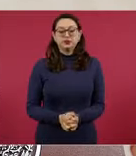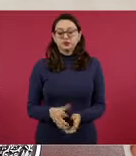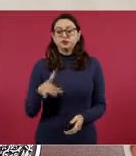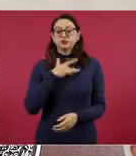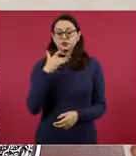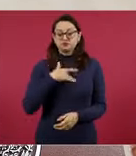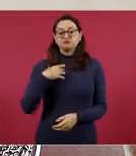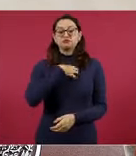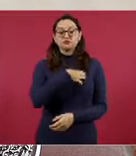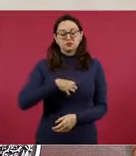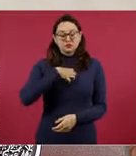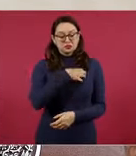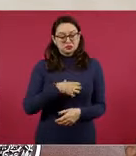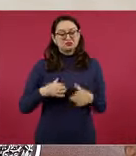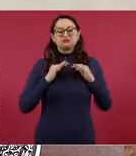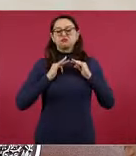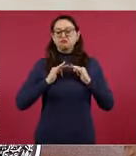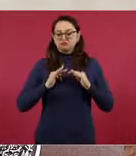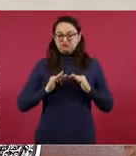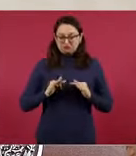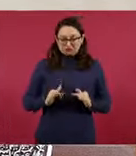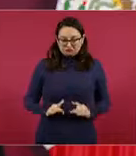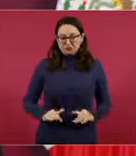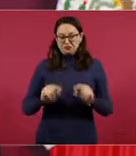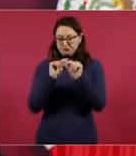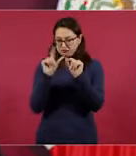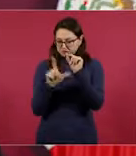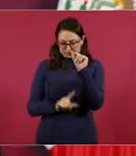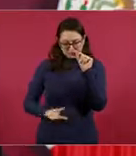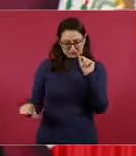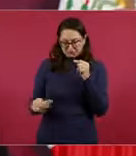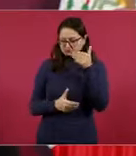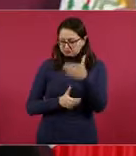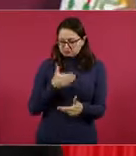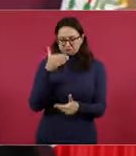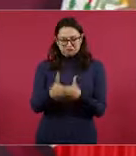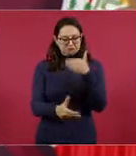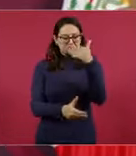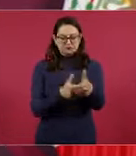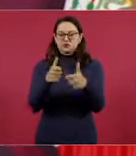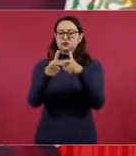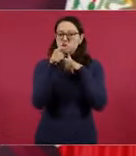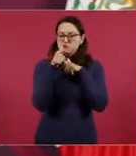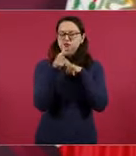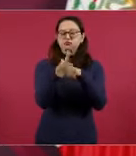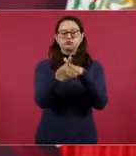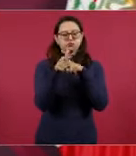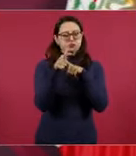Porque el país va a seguir su marcha por